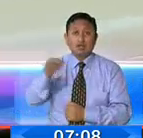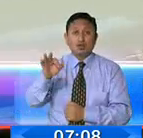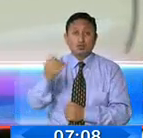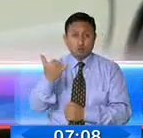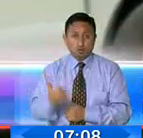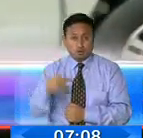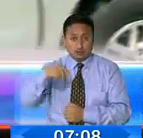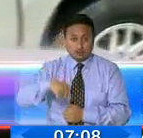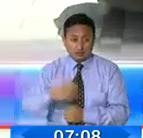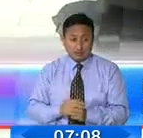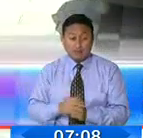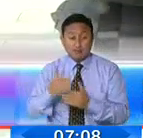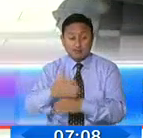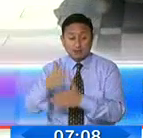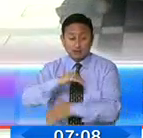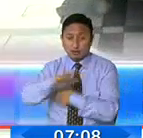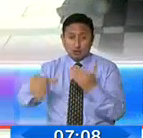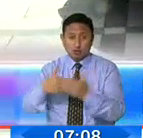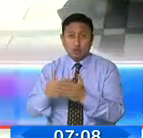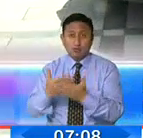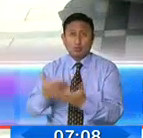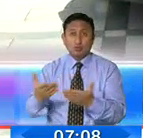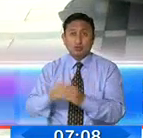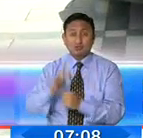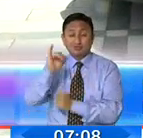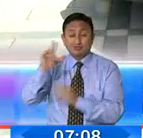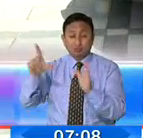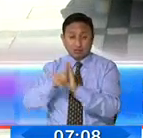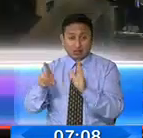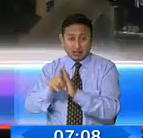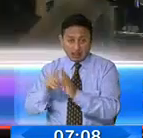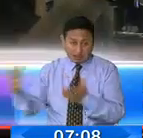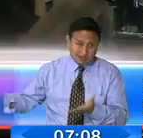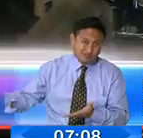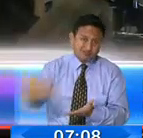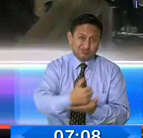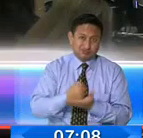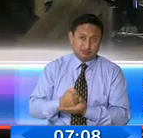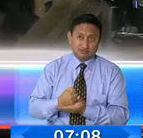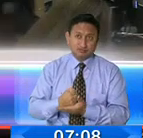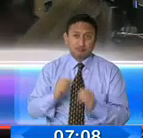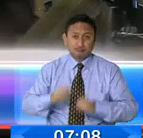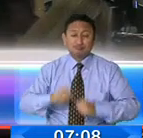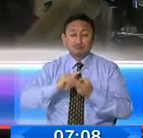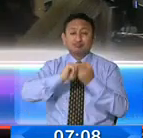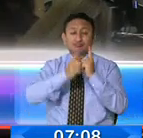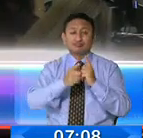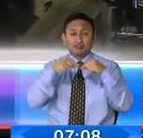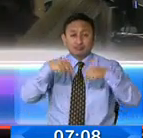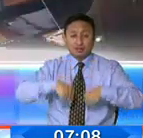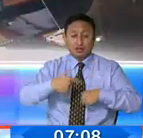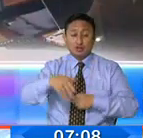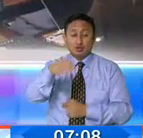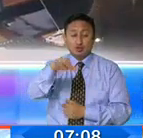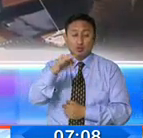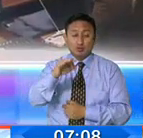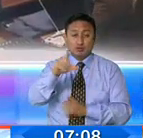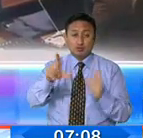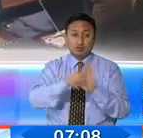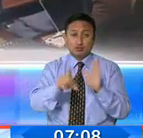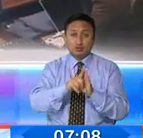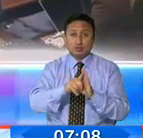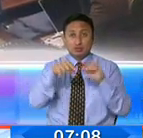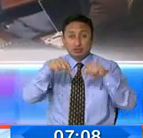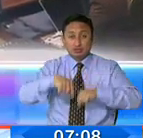ordena que se debe incautar los bienes que han sido adquiridos de manera ilícita. Para corregir y retirar lo pertinente del documento de ley, según lo